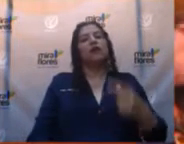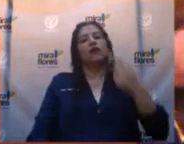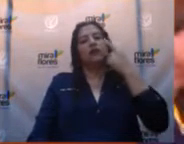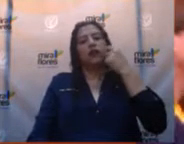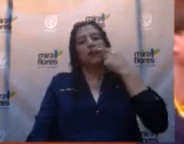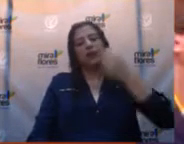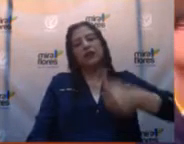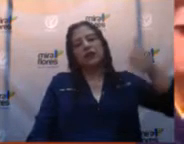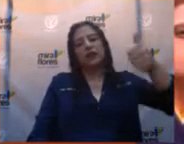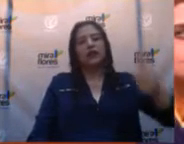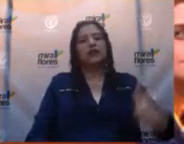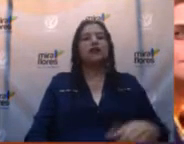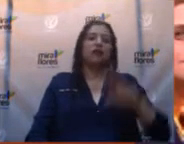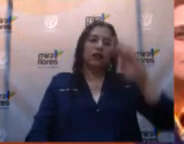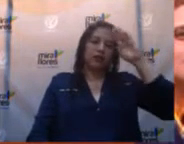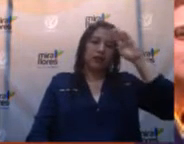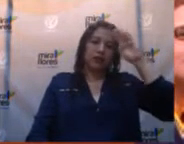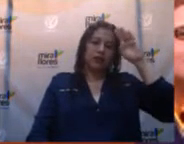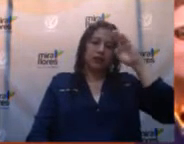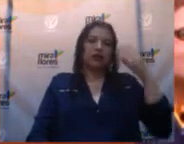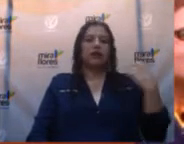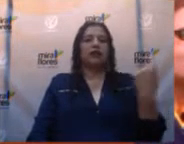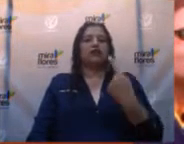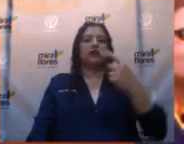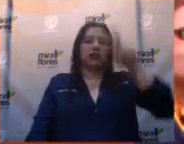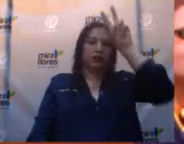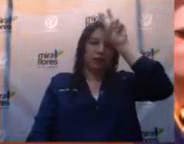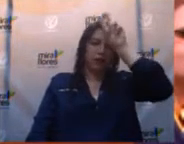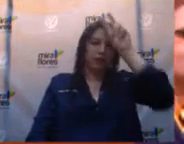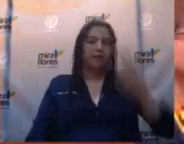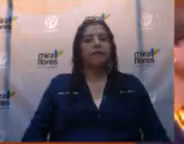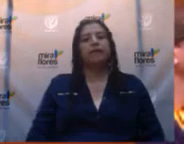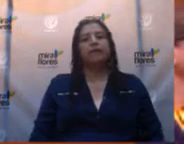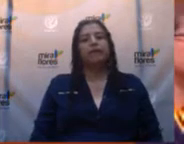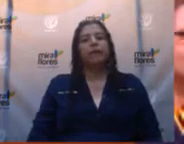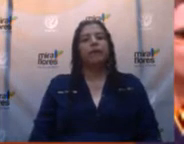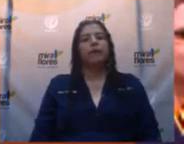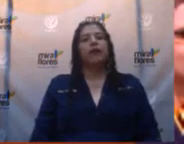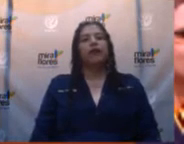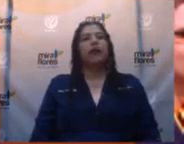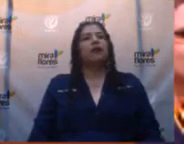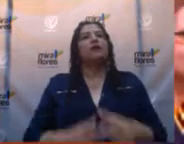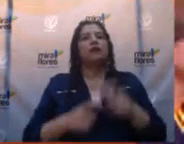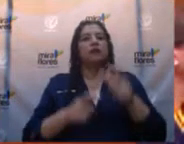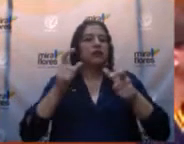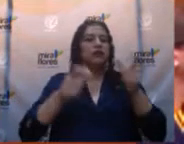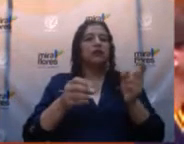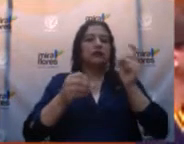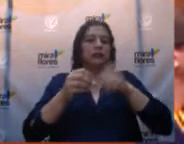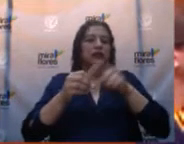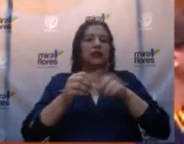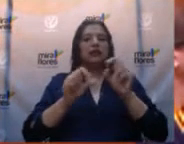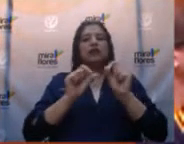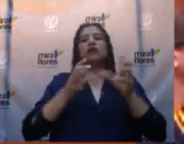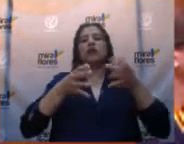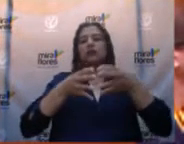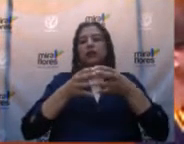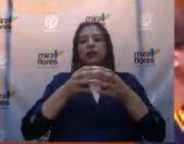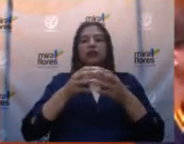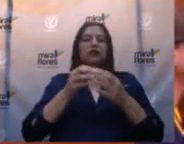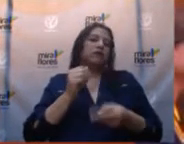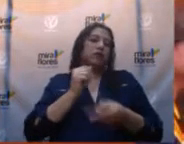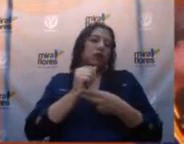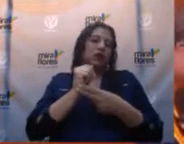señor director de la Policía Nacional del Perú, señores miembros de los Comités de Seguridad Ciudadana y